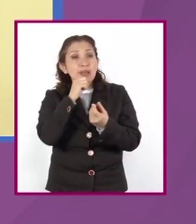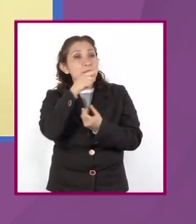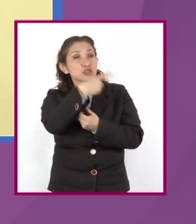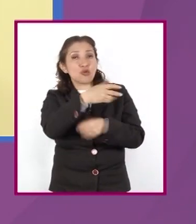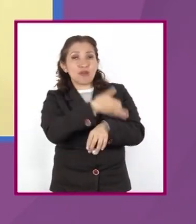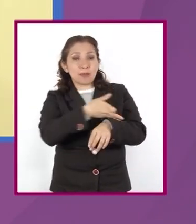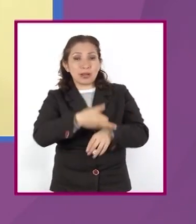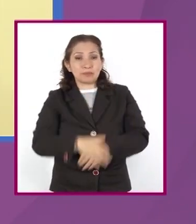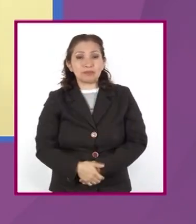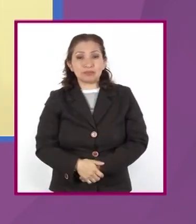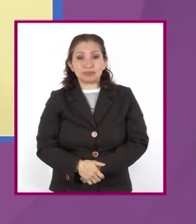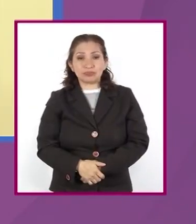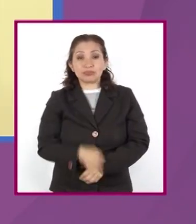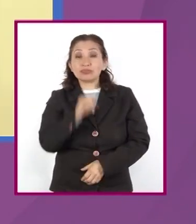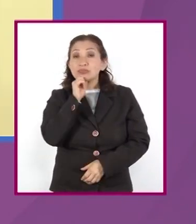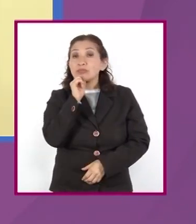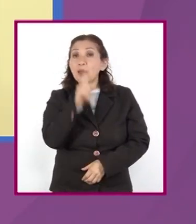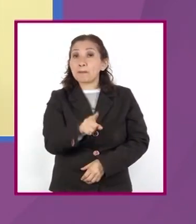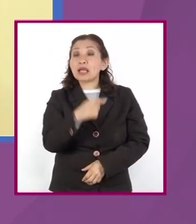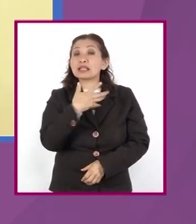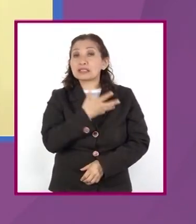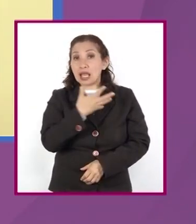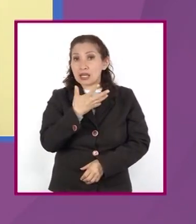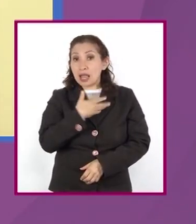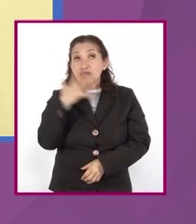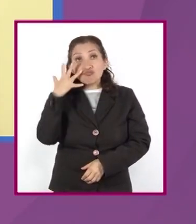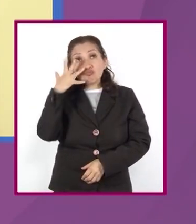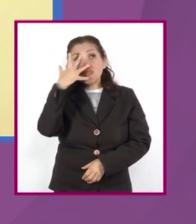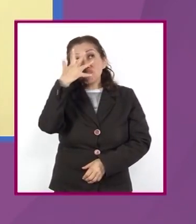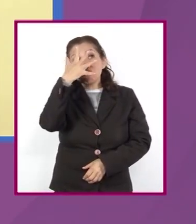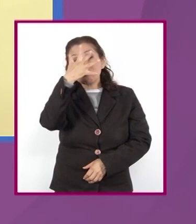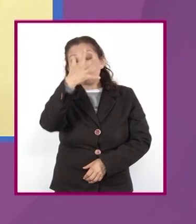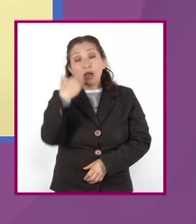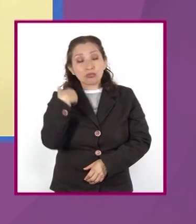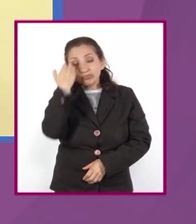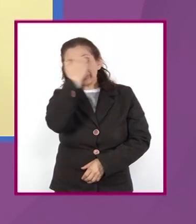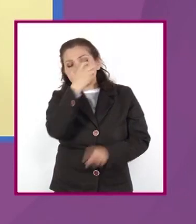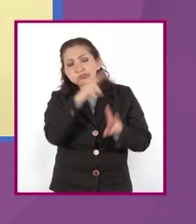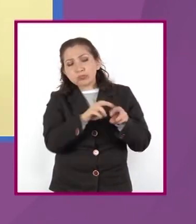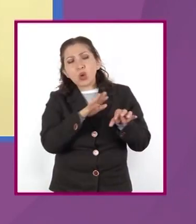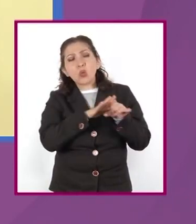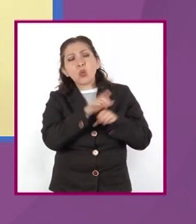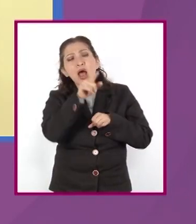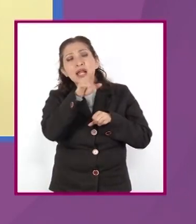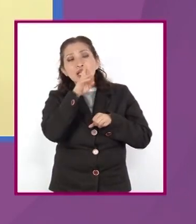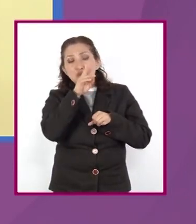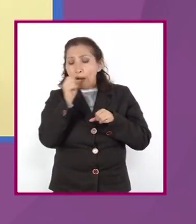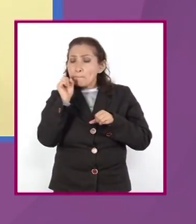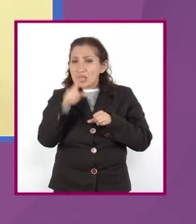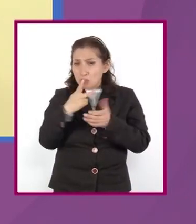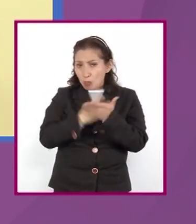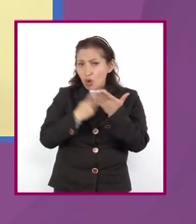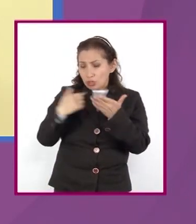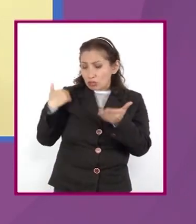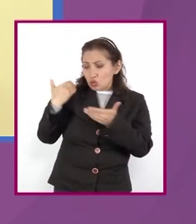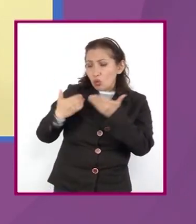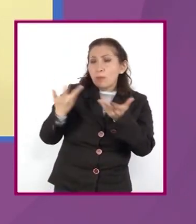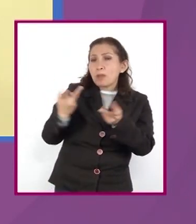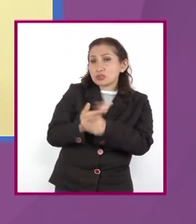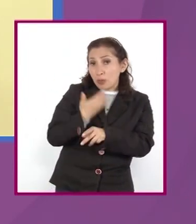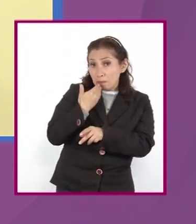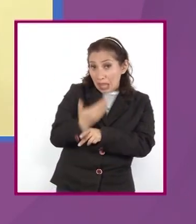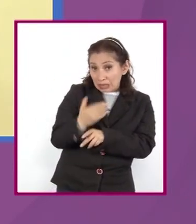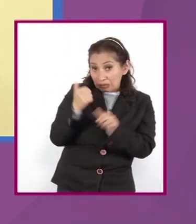sus familias. También se tiene contemplado analizar cuáles han sido los resultados de este proyecto en